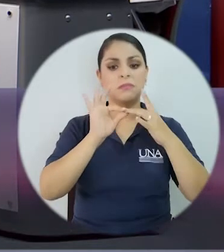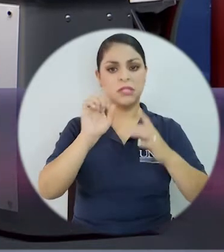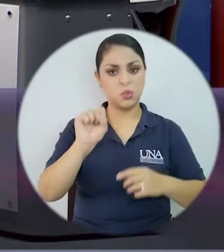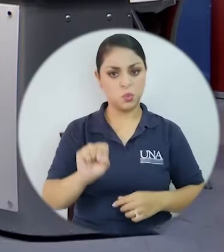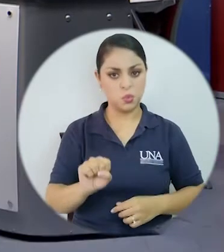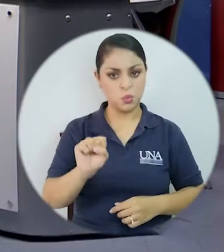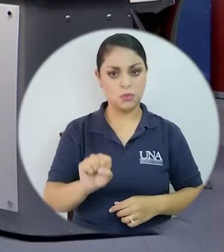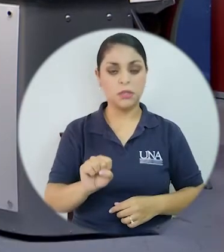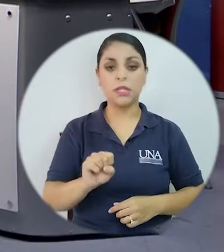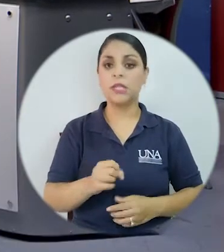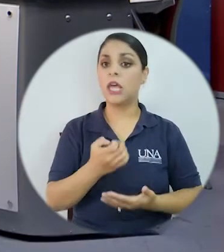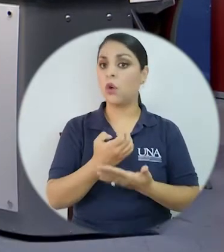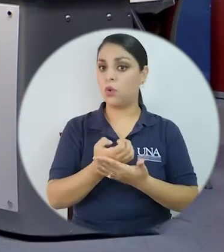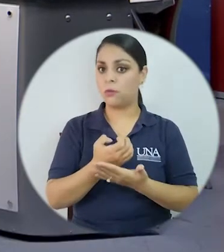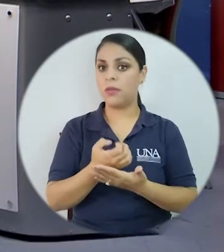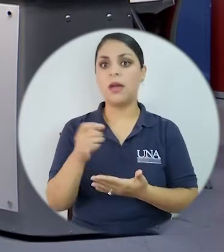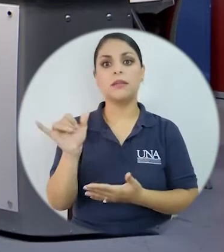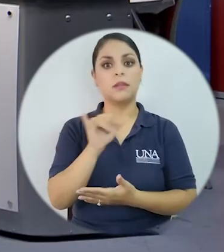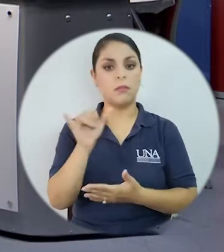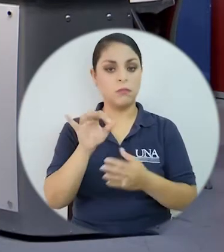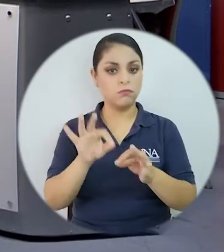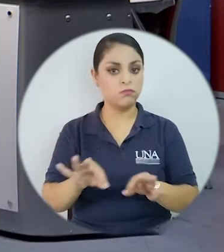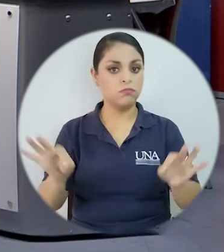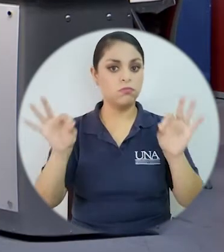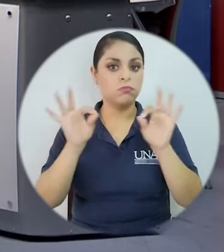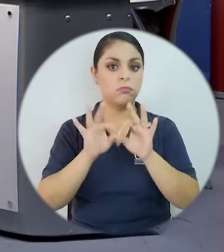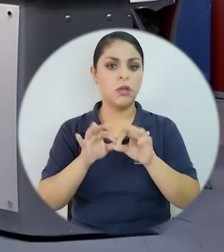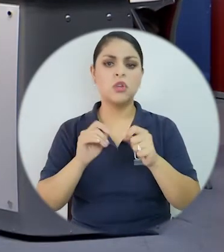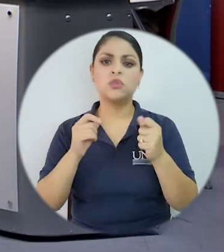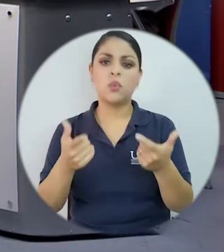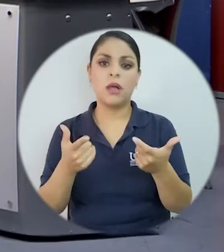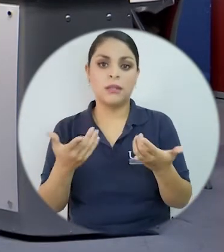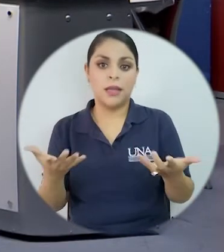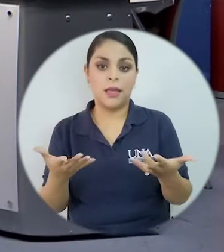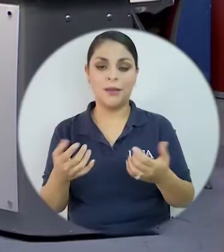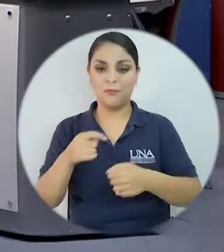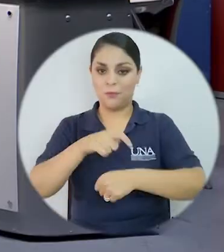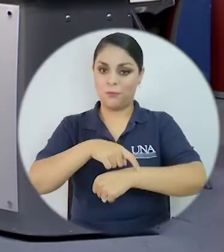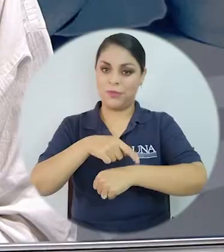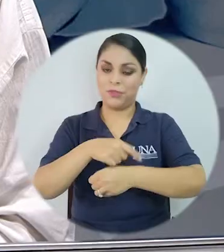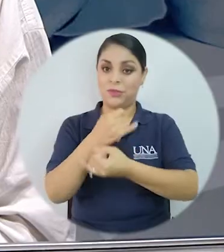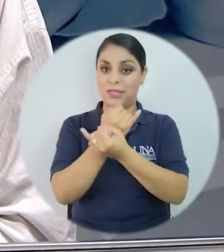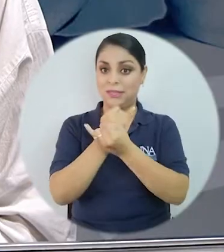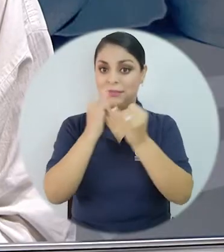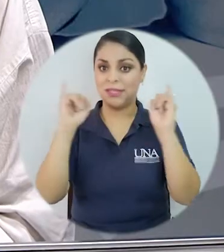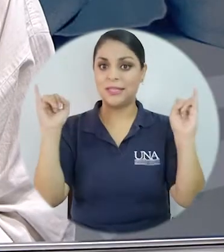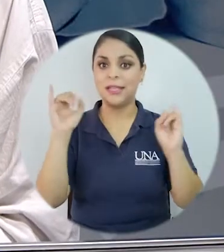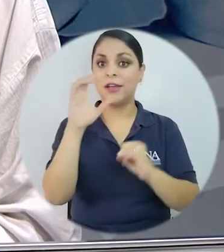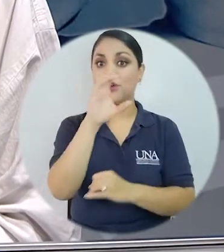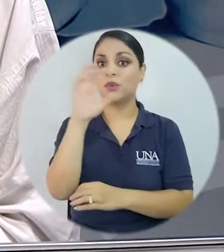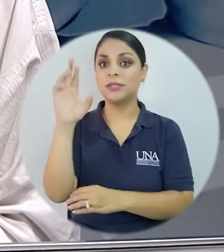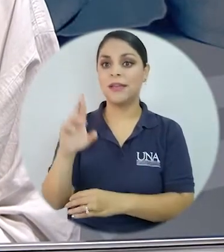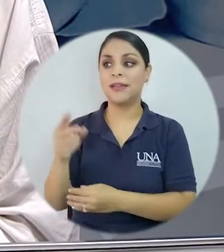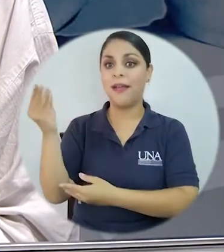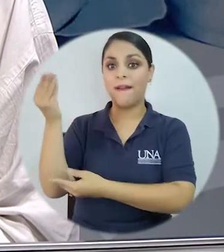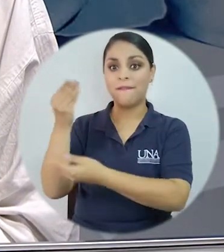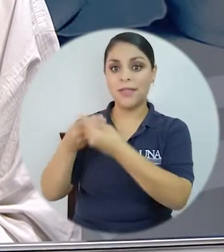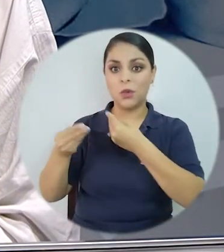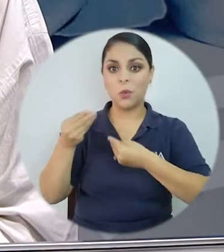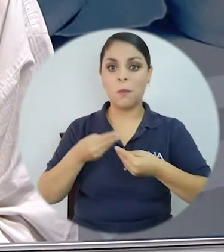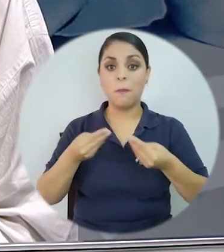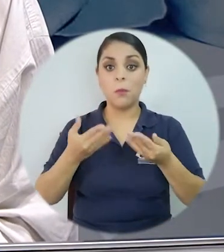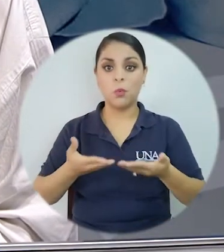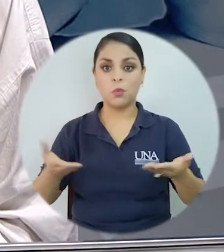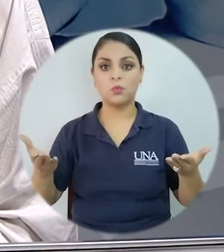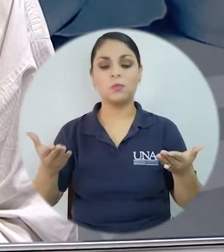sur, y la cuestión económica fue fundamental, con una suerte que en el momento de la independencia a Costa Rica le vinieron una serie